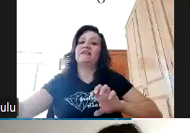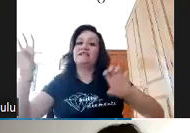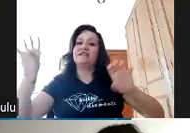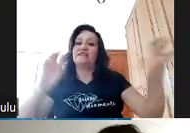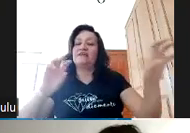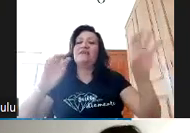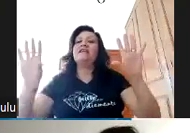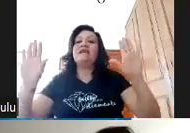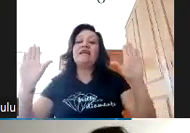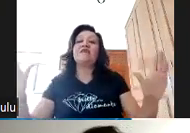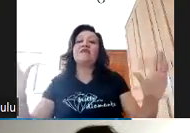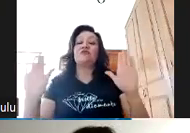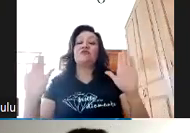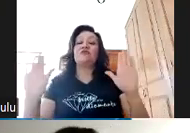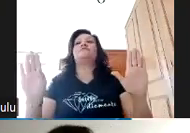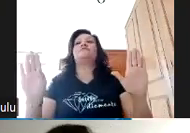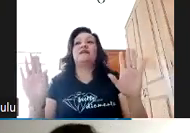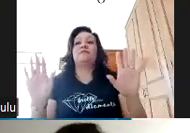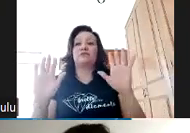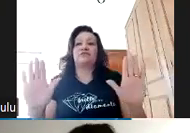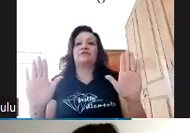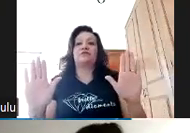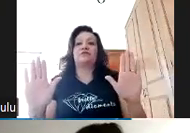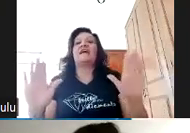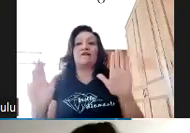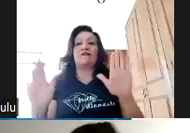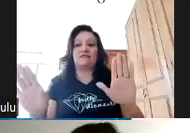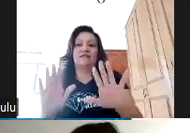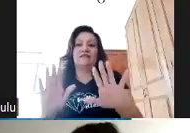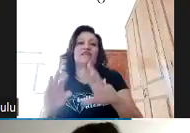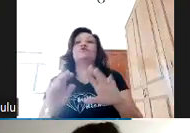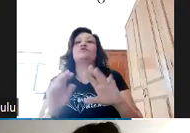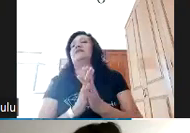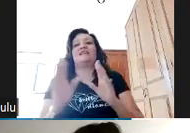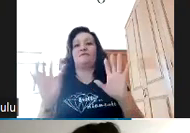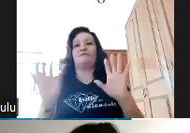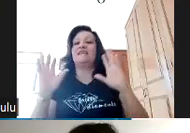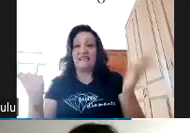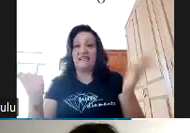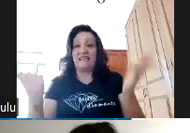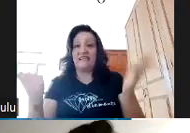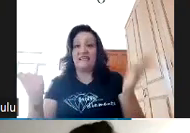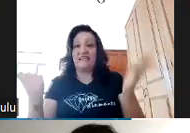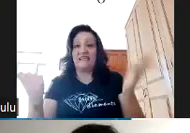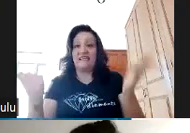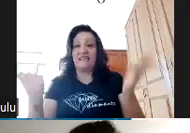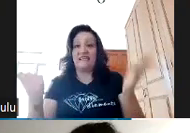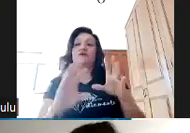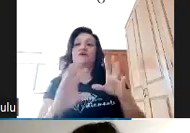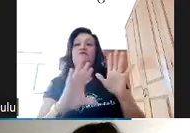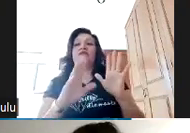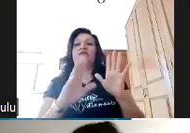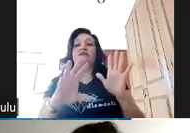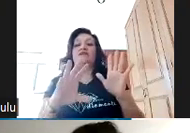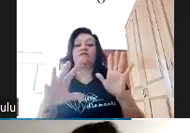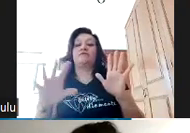a estas así y ellos son 100% creíbles tienen mucha credibilidad Ajá